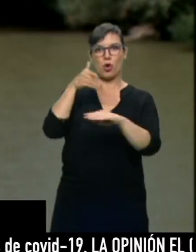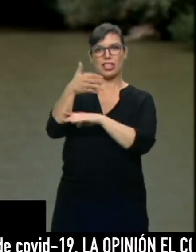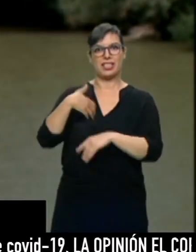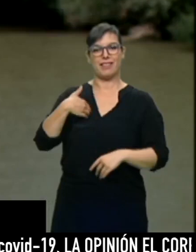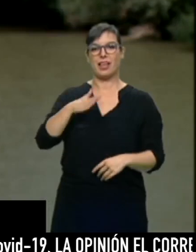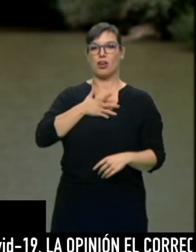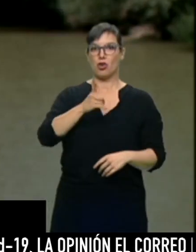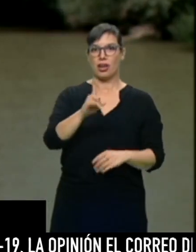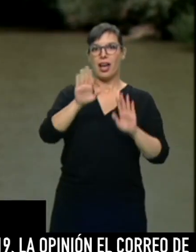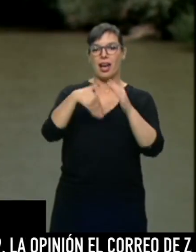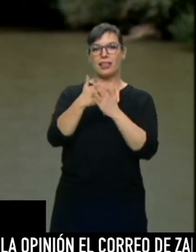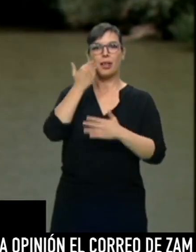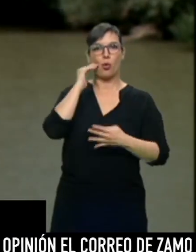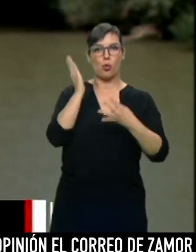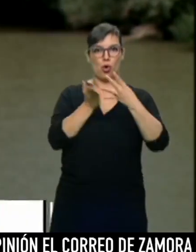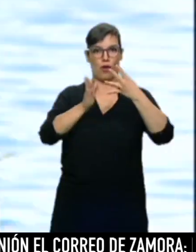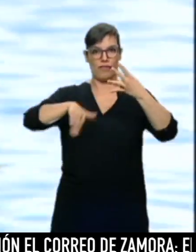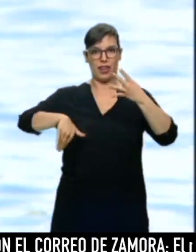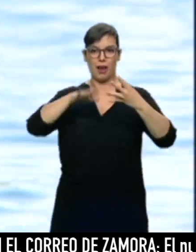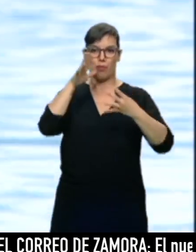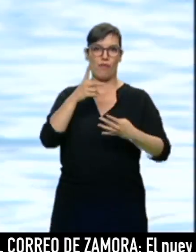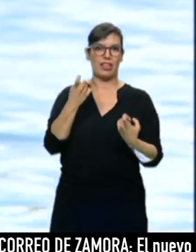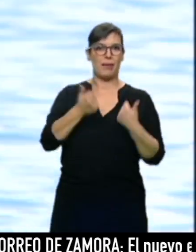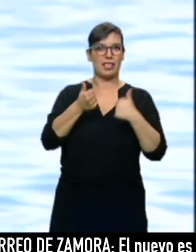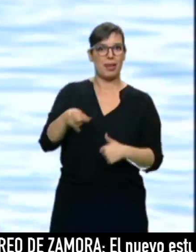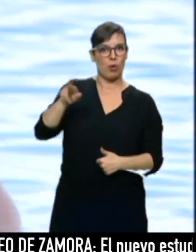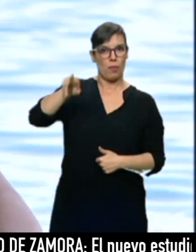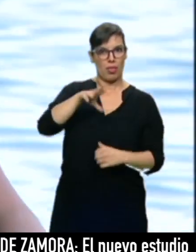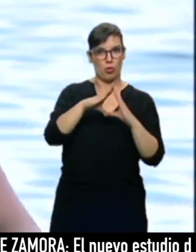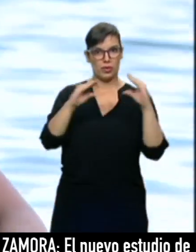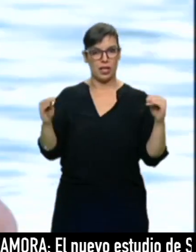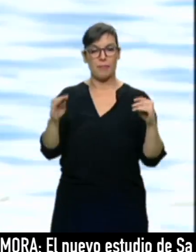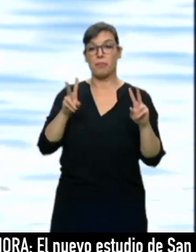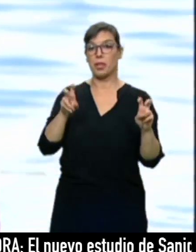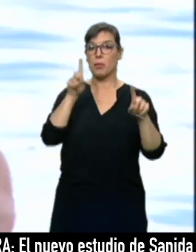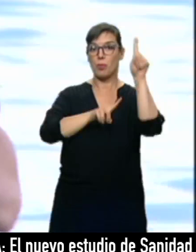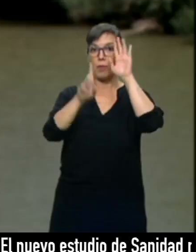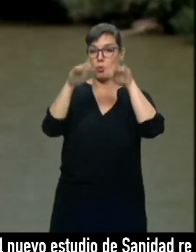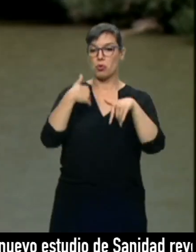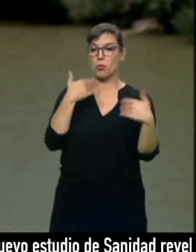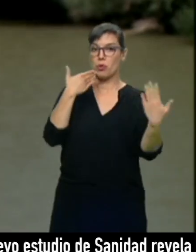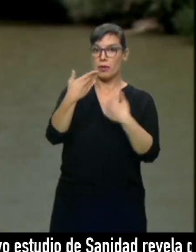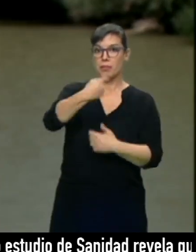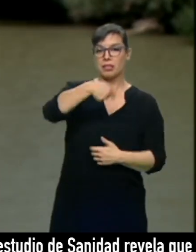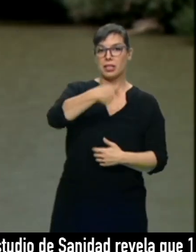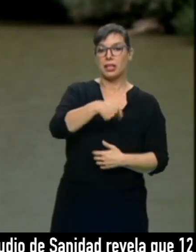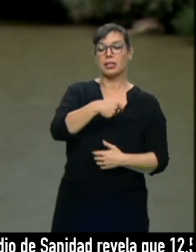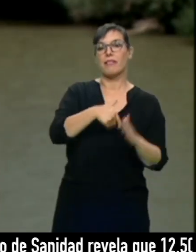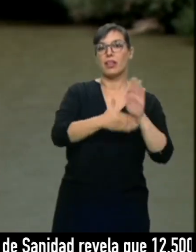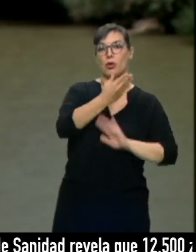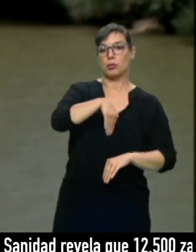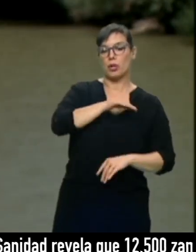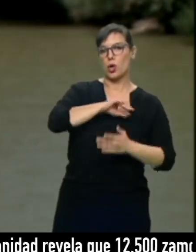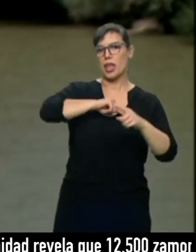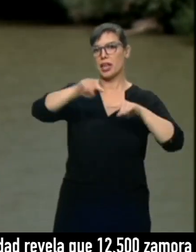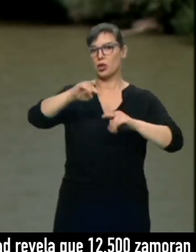finales de julio, que es cuando acababa los exámenes de recuperación de la universidad. Al principio no hubo problema. Por una conversación que tuve con el presidente de la Española, los directores